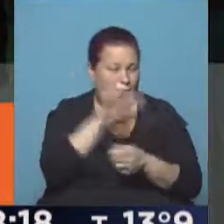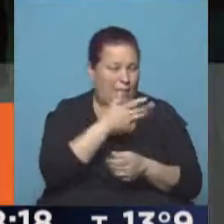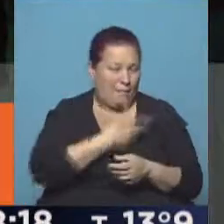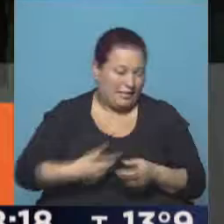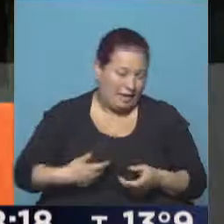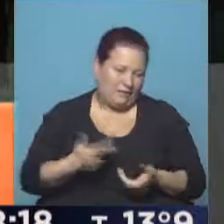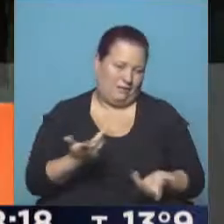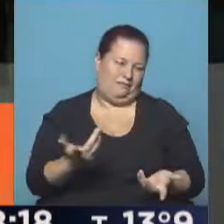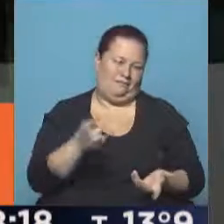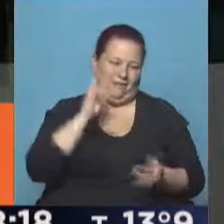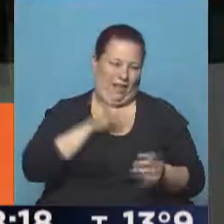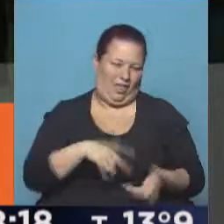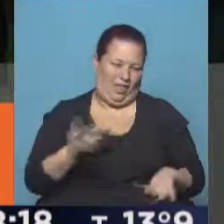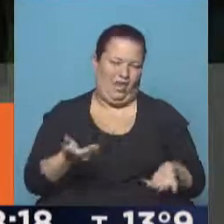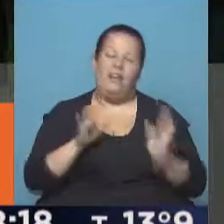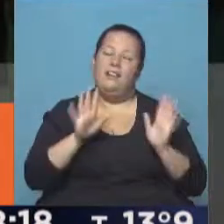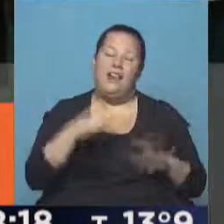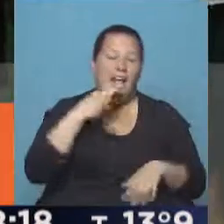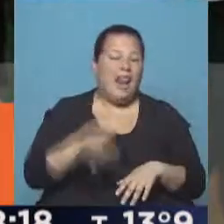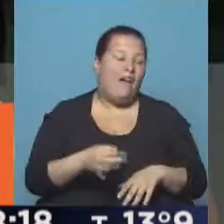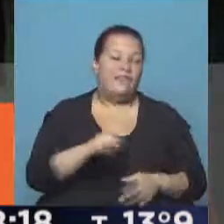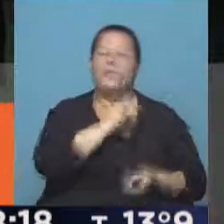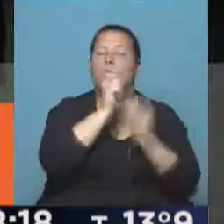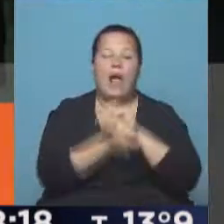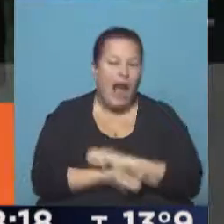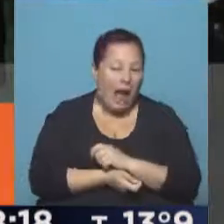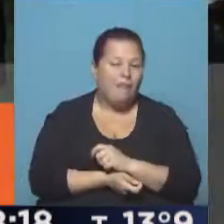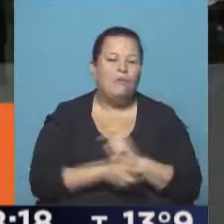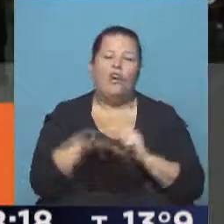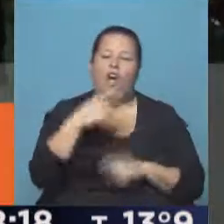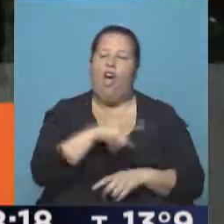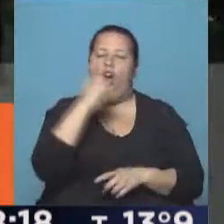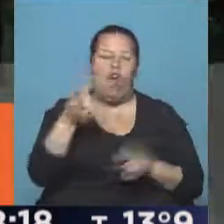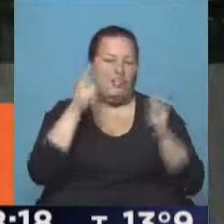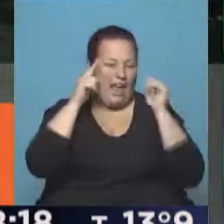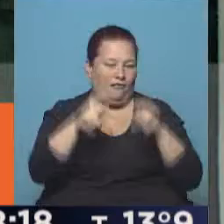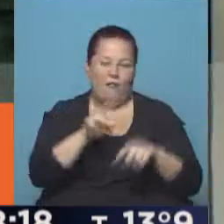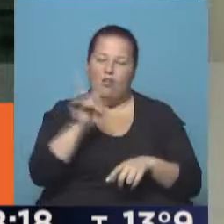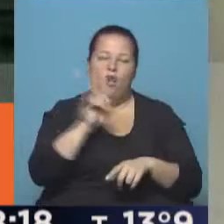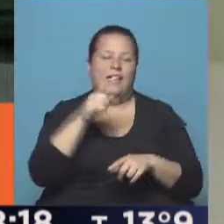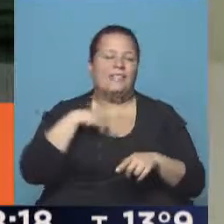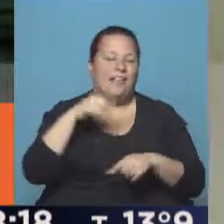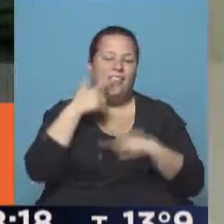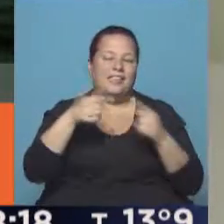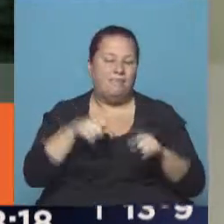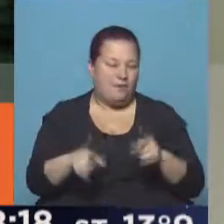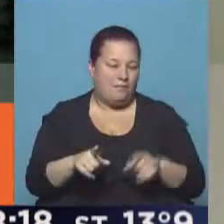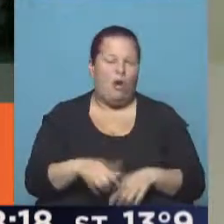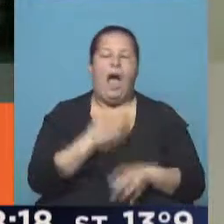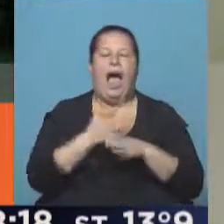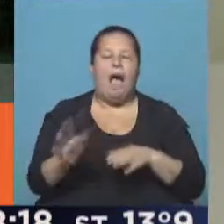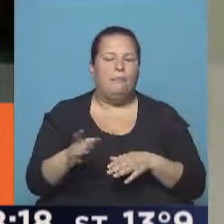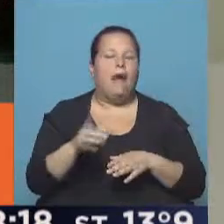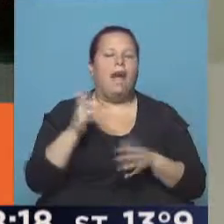presidente? Sería poco serio. Bueno, la verdad es que es una reforma que evidentemente tiene otros objetivos que no son los que aquí se dicen, además de